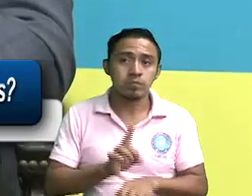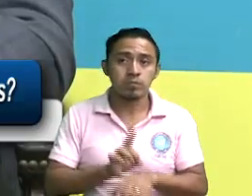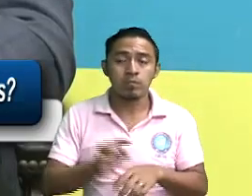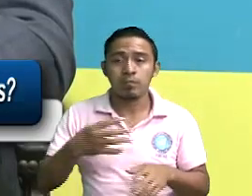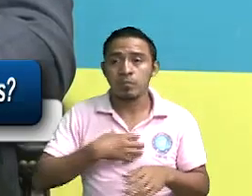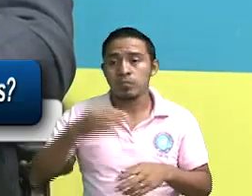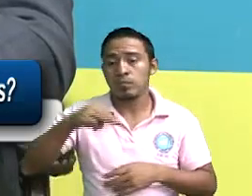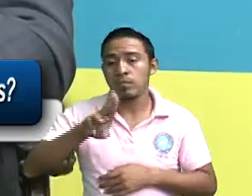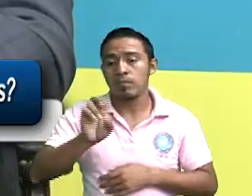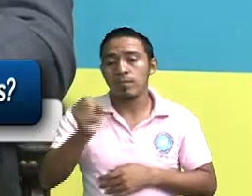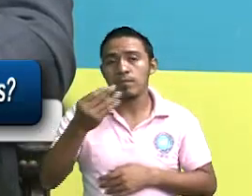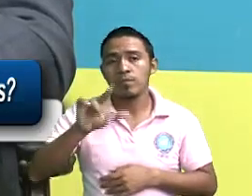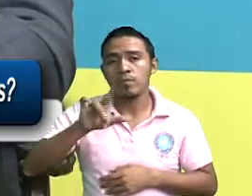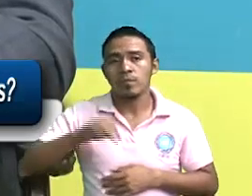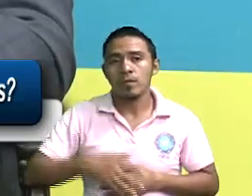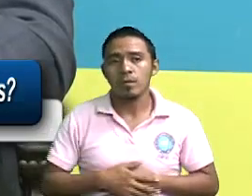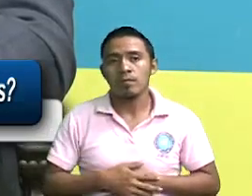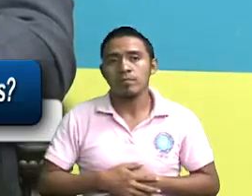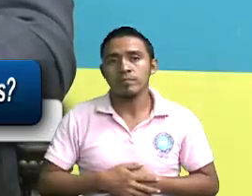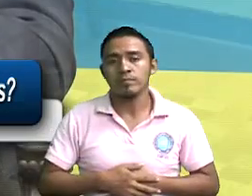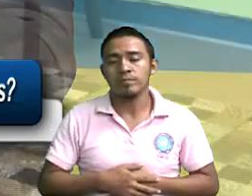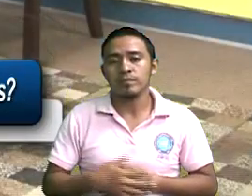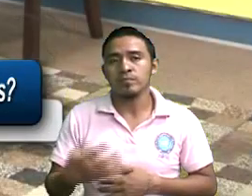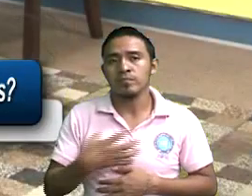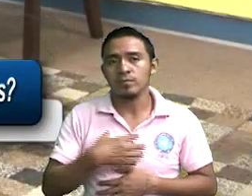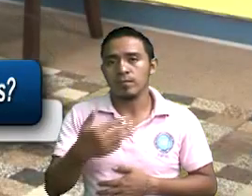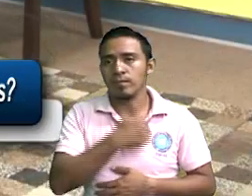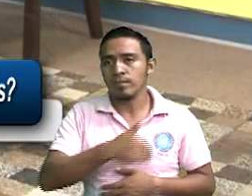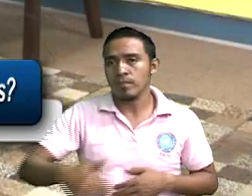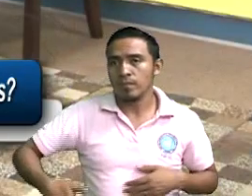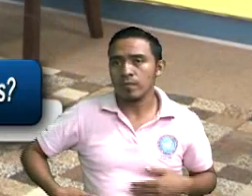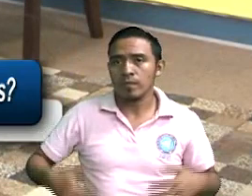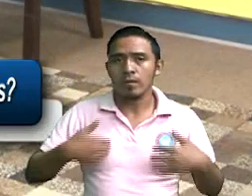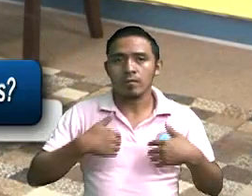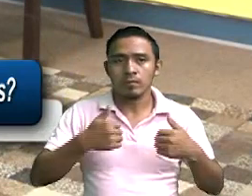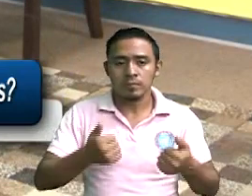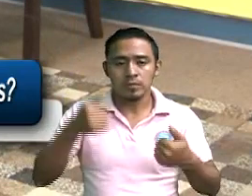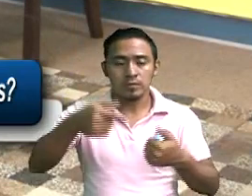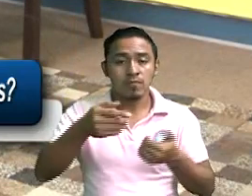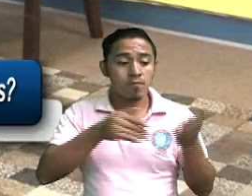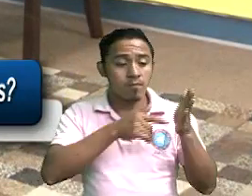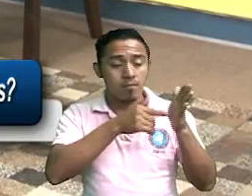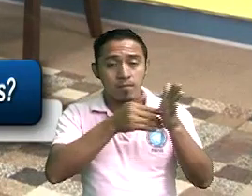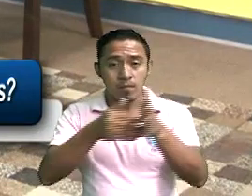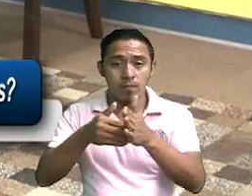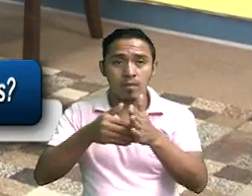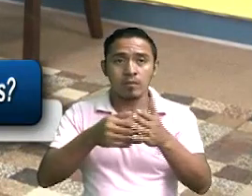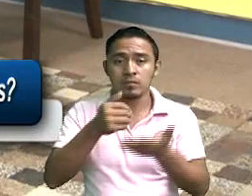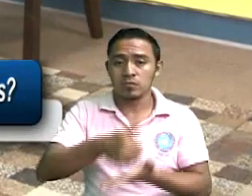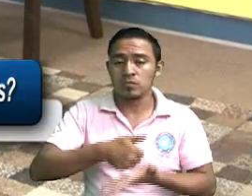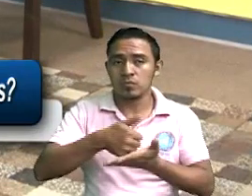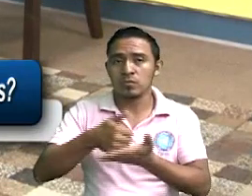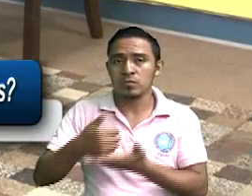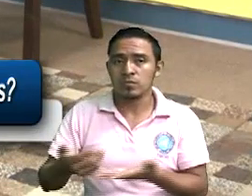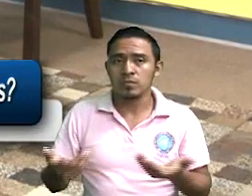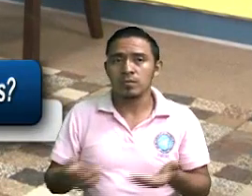músculo. Doctor, y desde el Ministerio de Salud, de ese modelo de solidario,